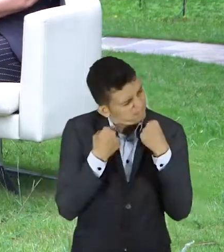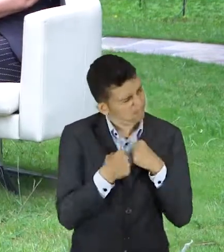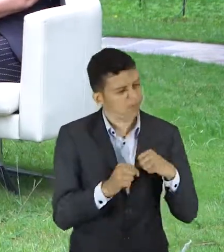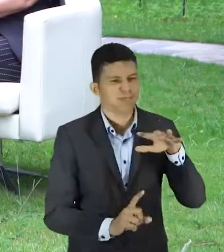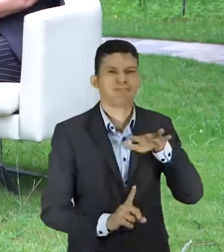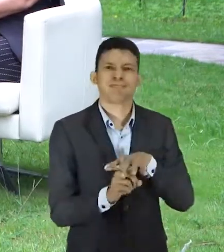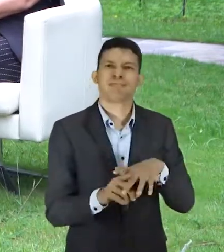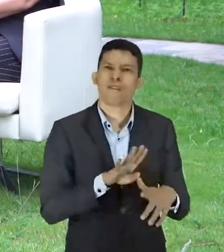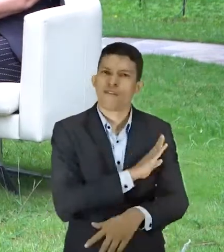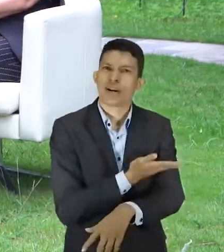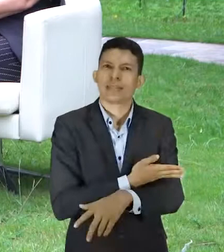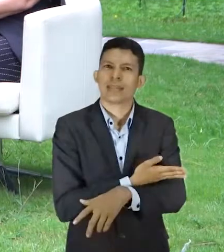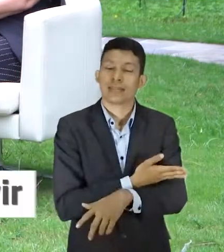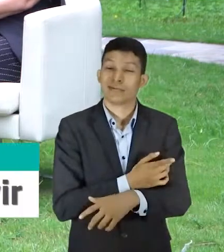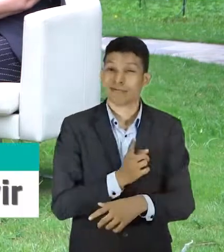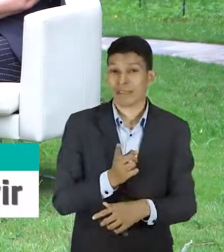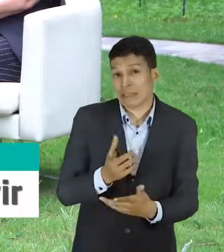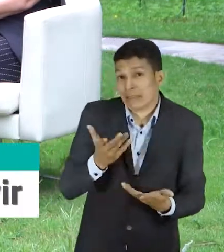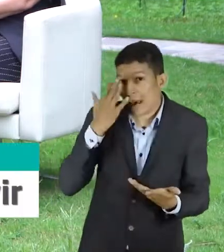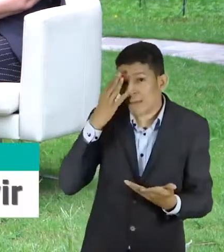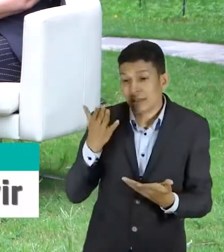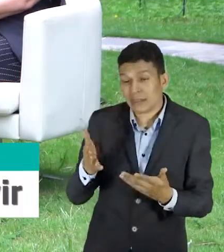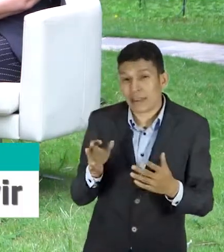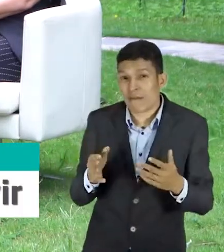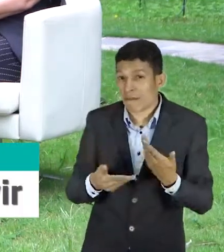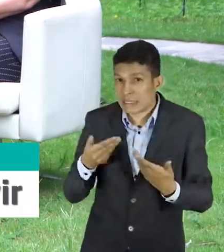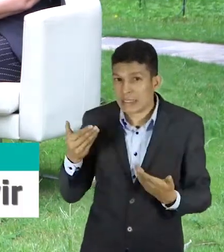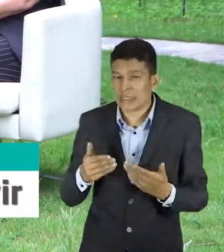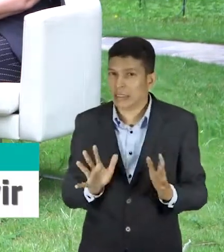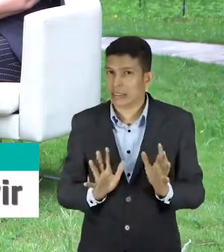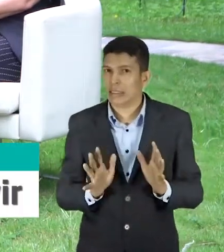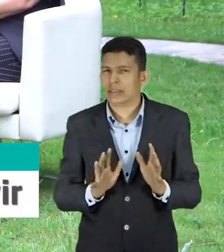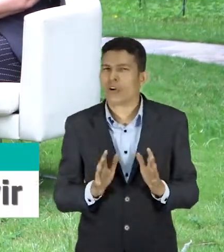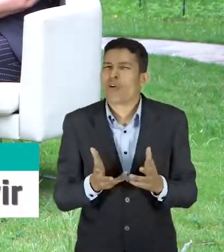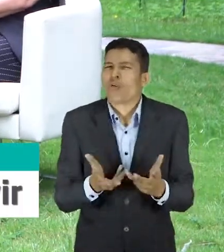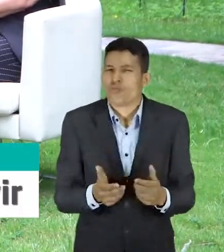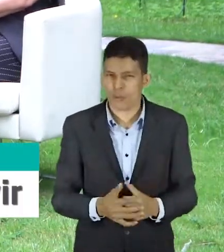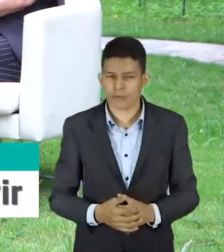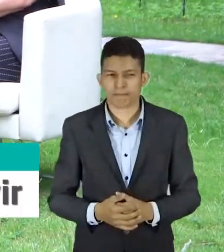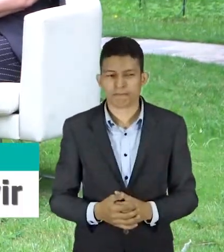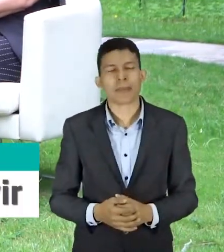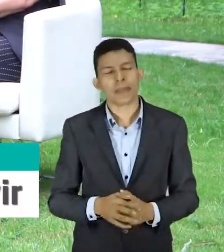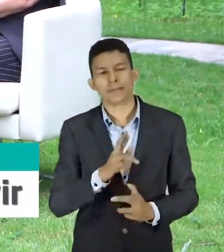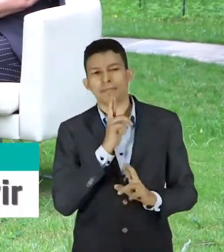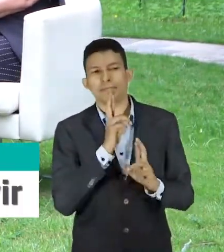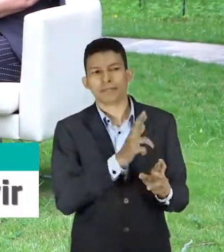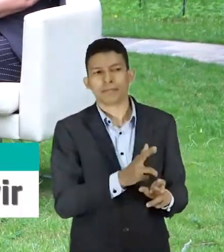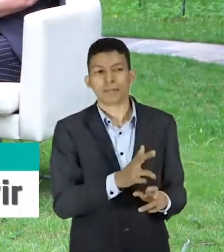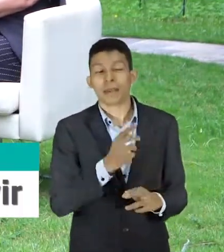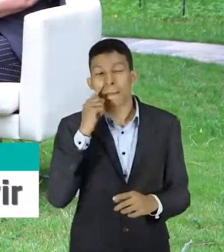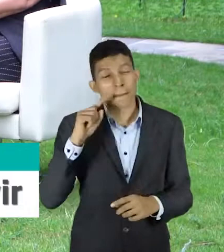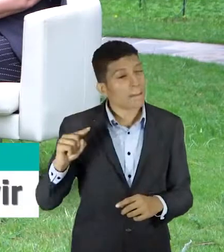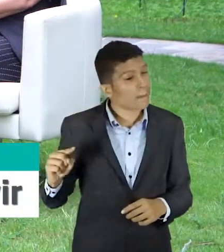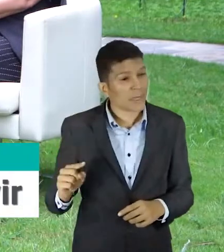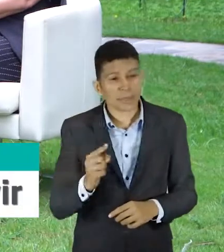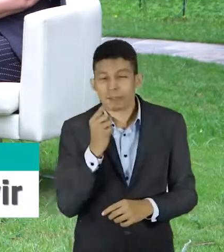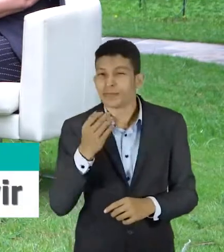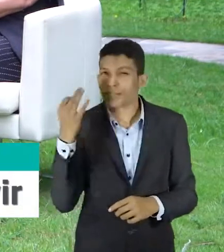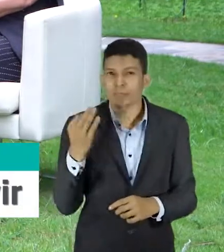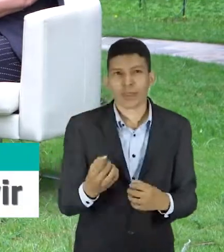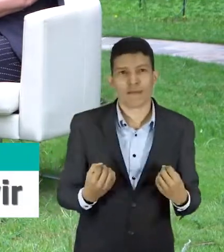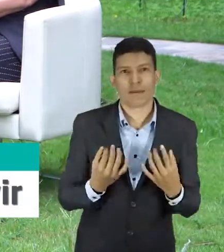fuerza? Porque obviamente no es una situación sencilla. Bueno, la primera fuerza yo creo que a uno en la